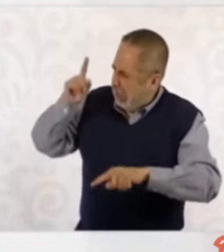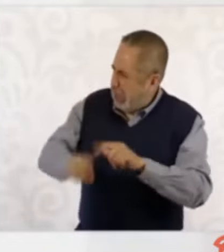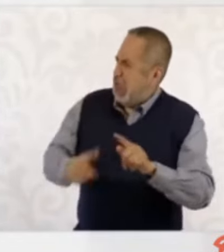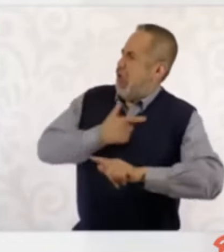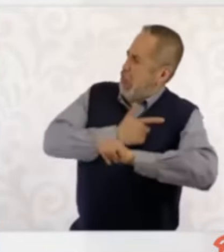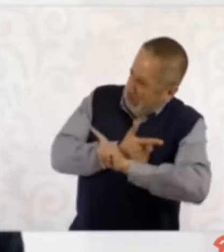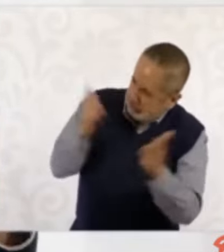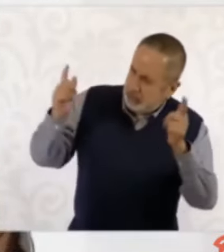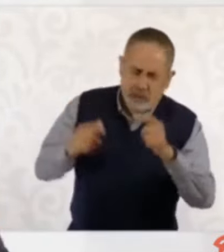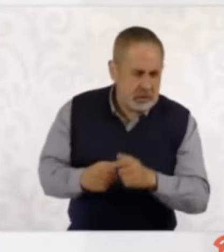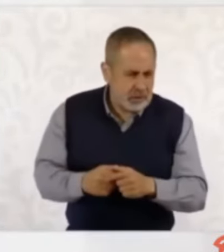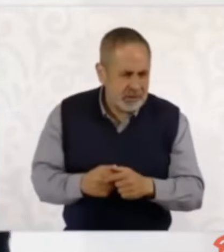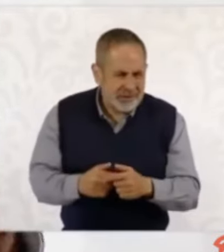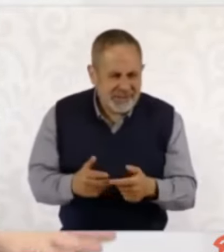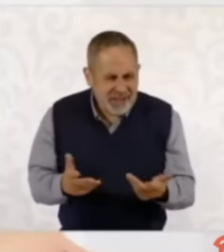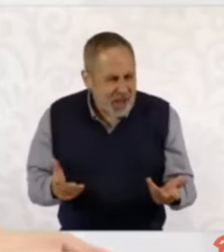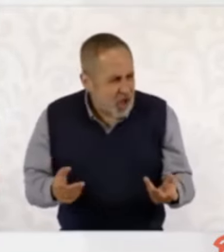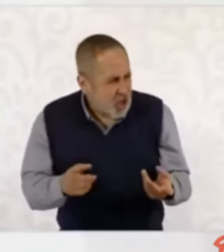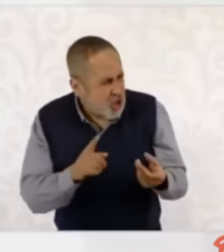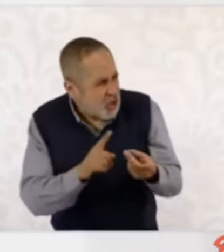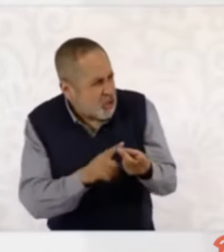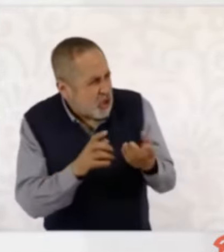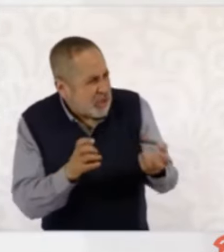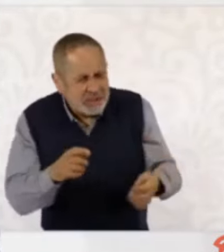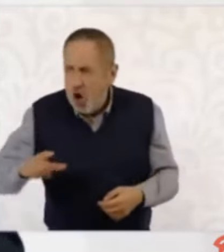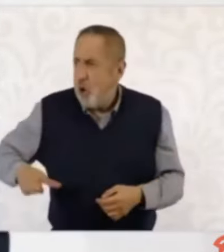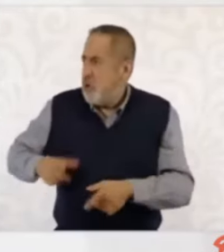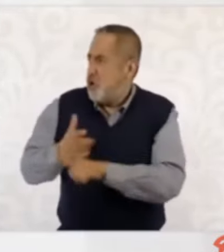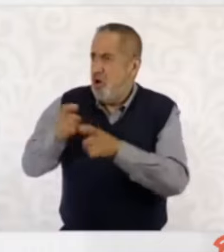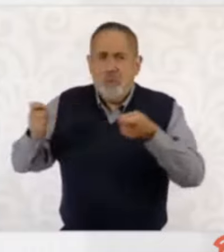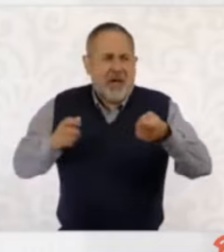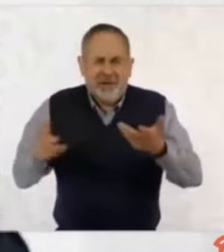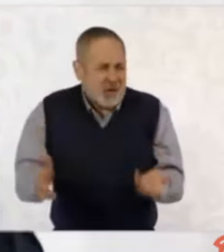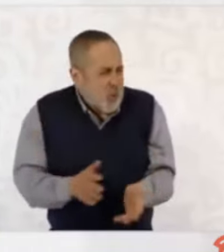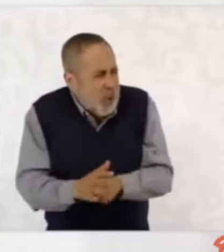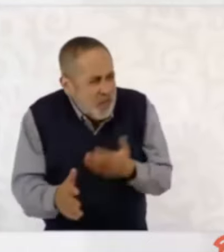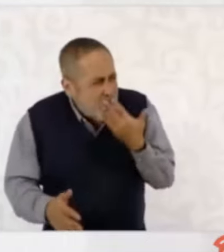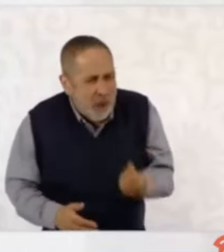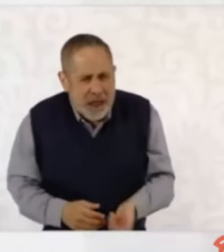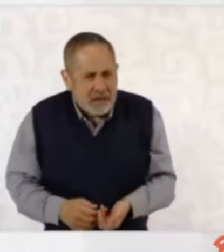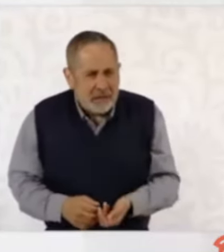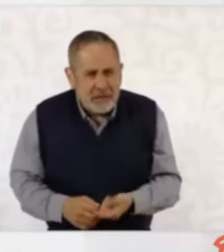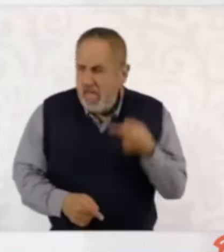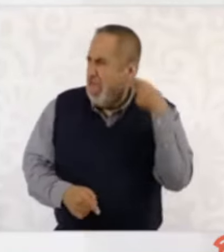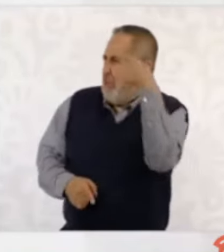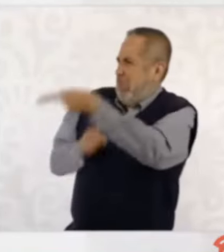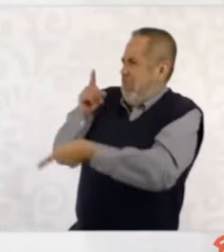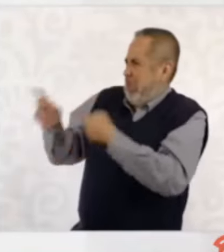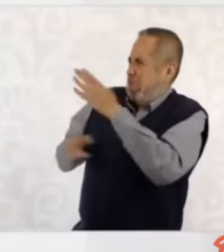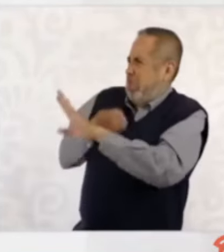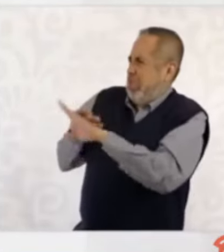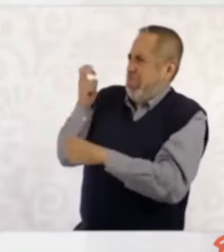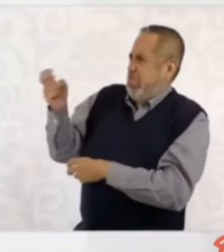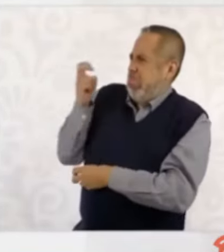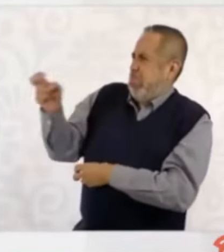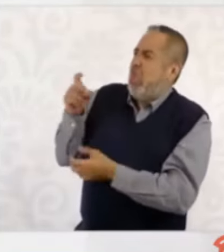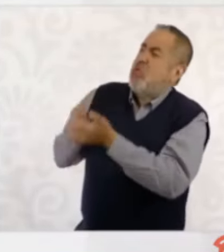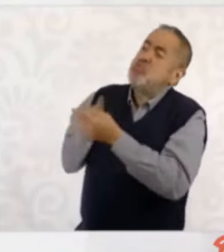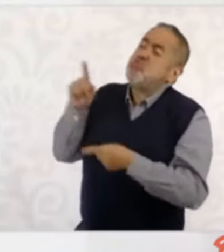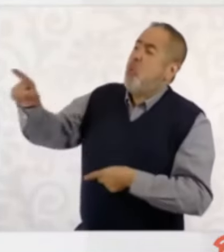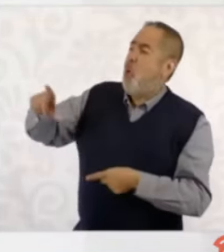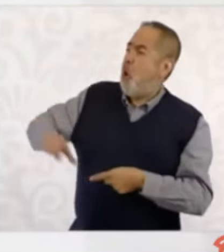¿Cuáles gobiernos totalitarios y autoritarios? Porque por más mote que nos quieran poner a nosotros de gobierno